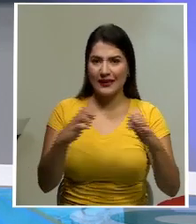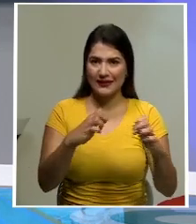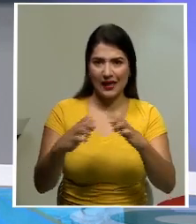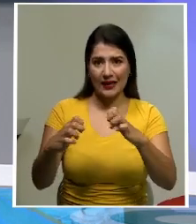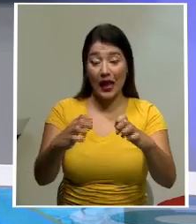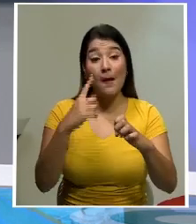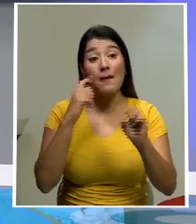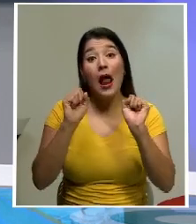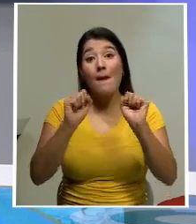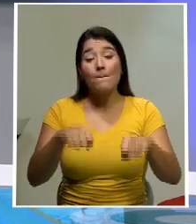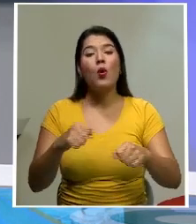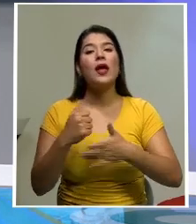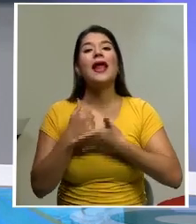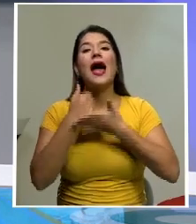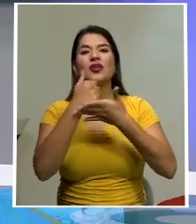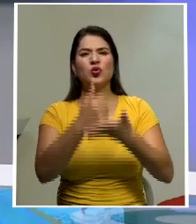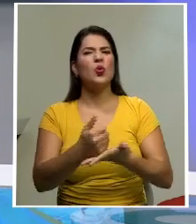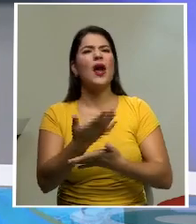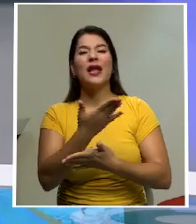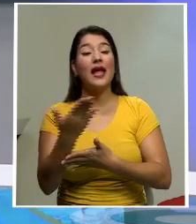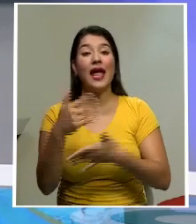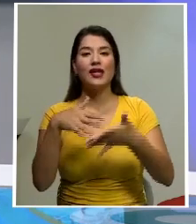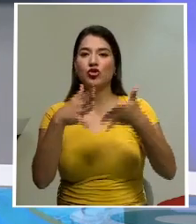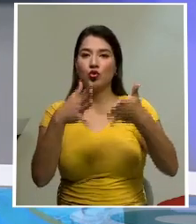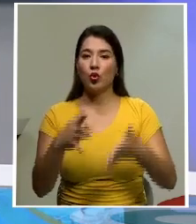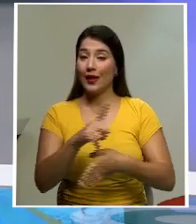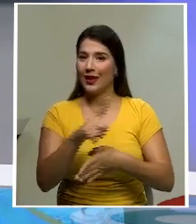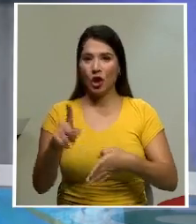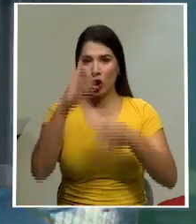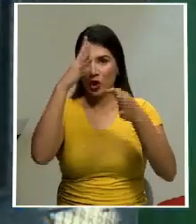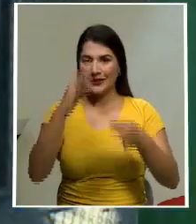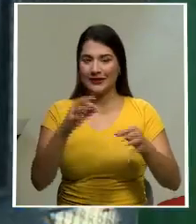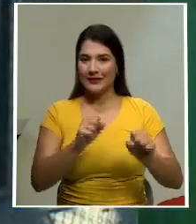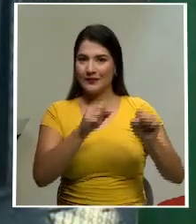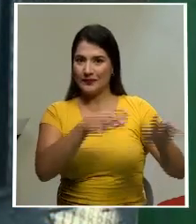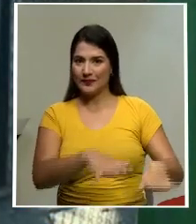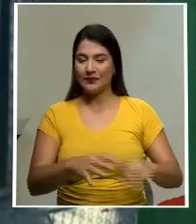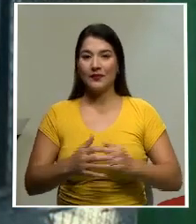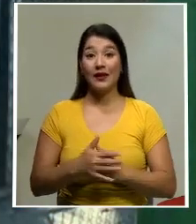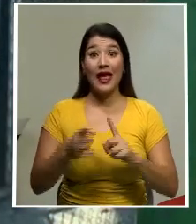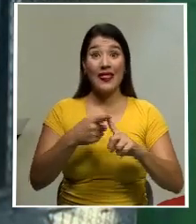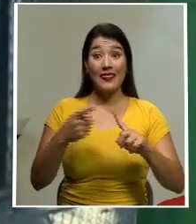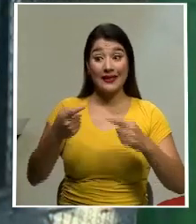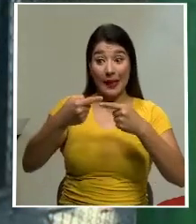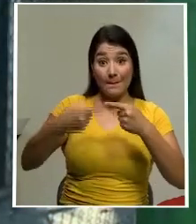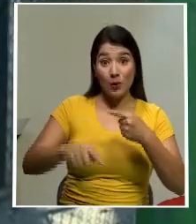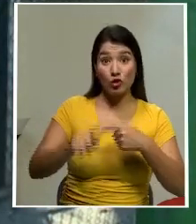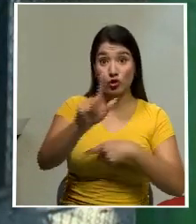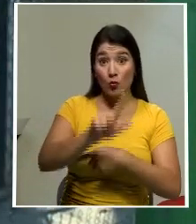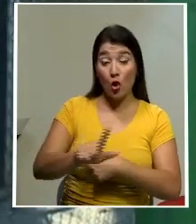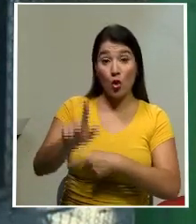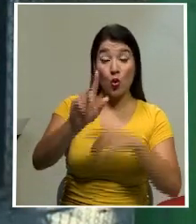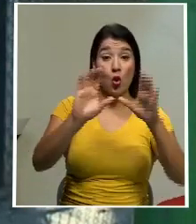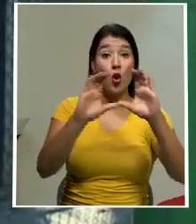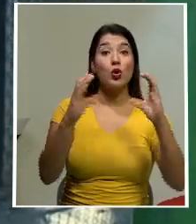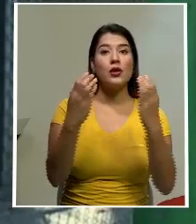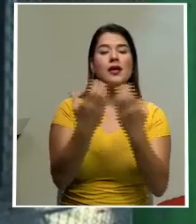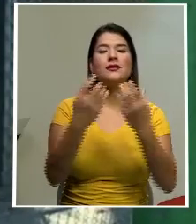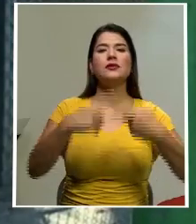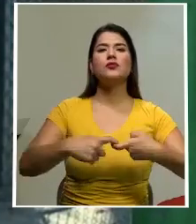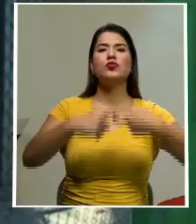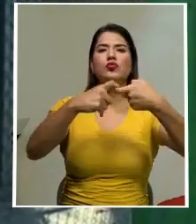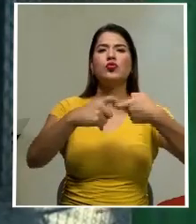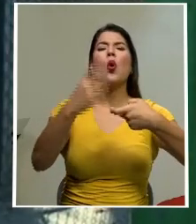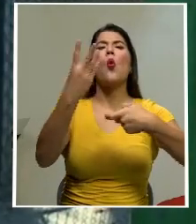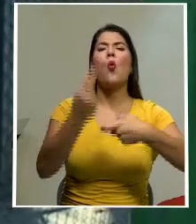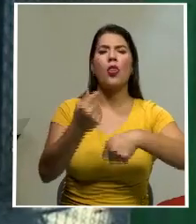ayudar a reducir la deserción en este tiempo. A partir del próximo lunes, el curso lectivo tendrá una pausa de por lo